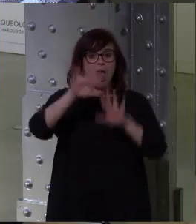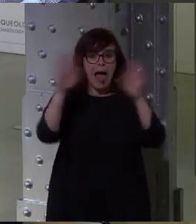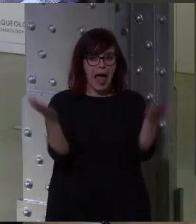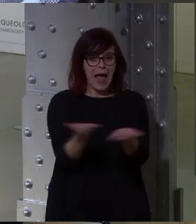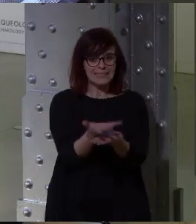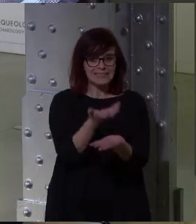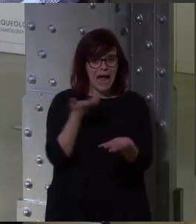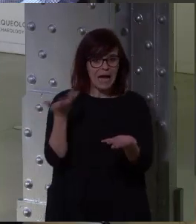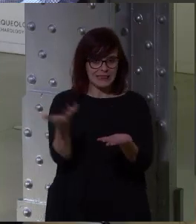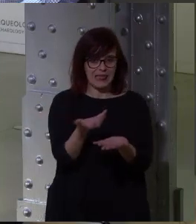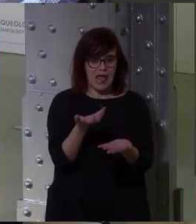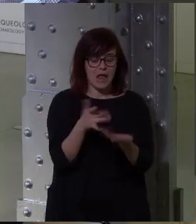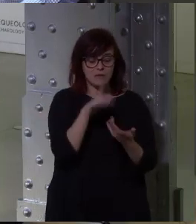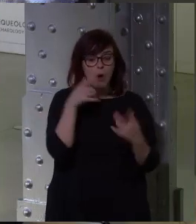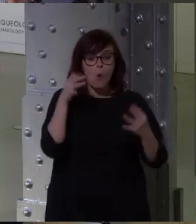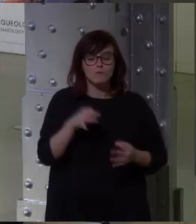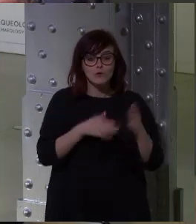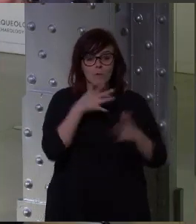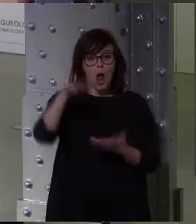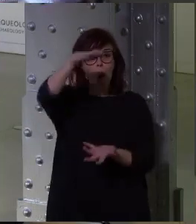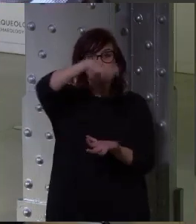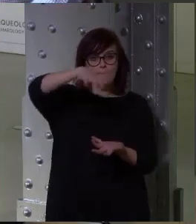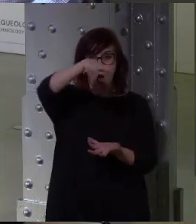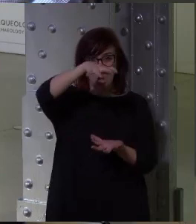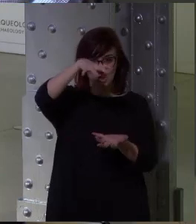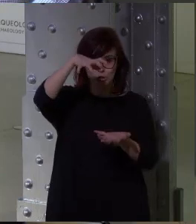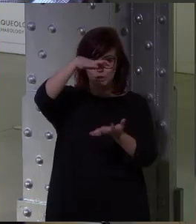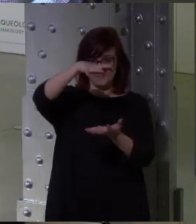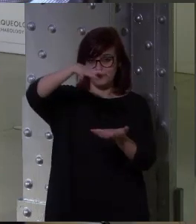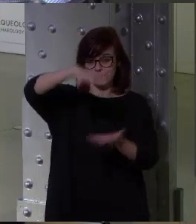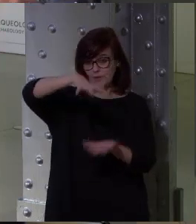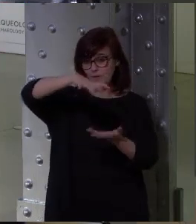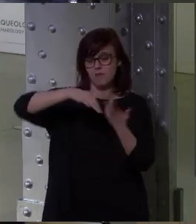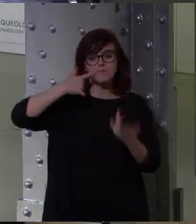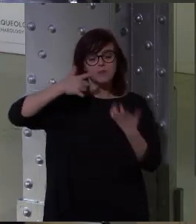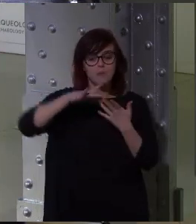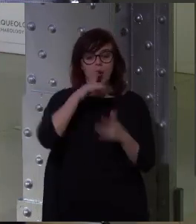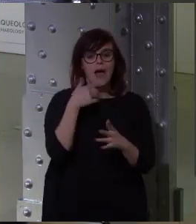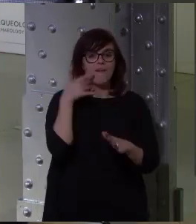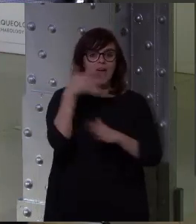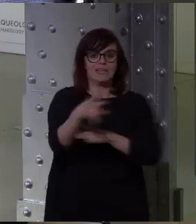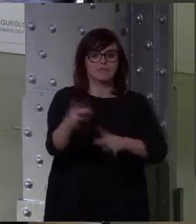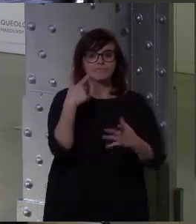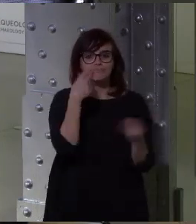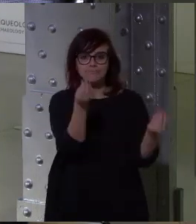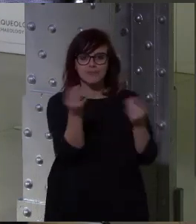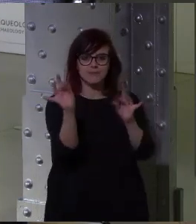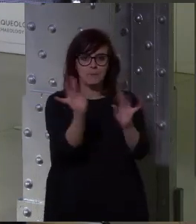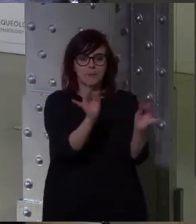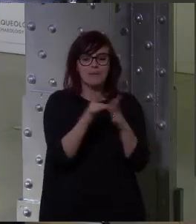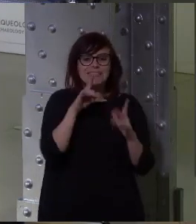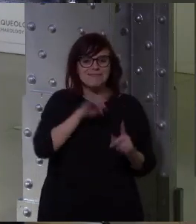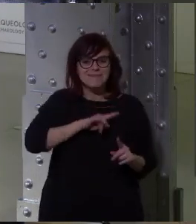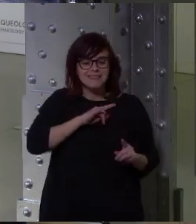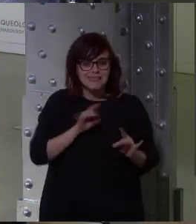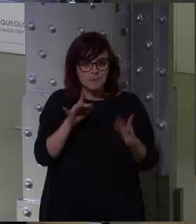Antártida, y cuando te vas a los polos es además en los sitios, porque palparlo es difícil. Claro, tenemos sensación de